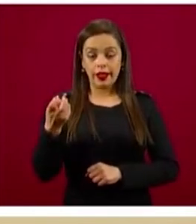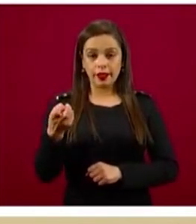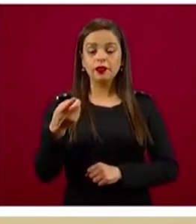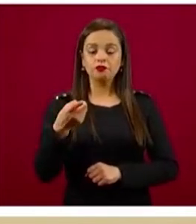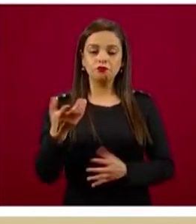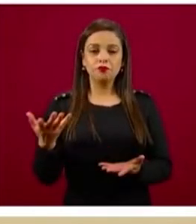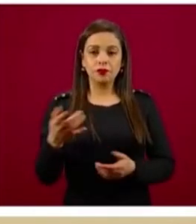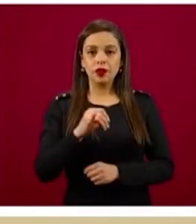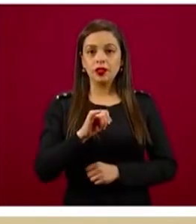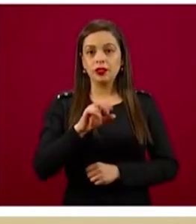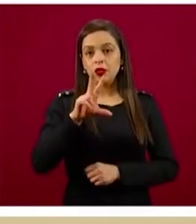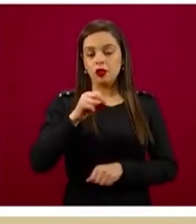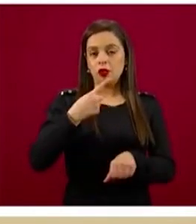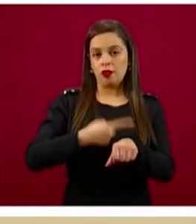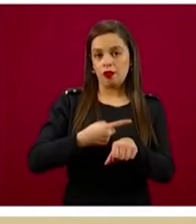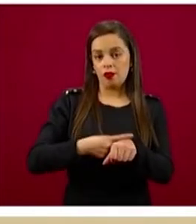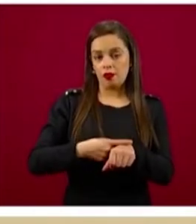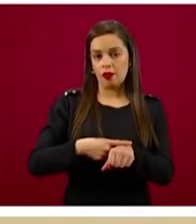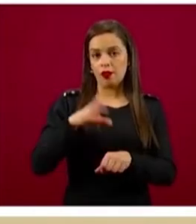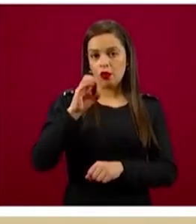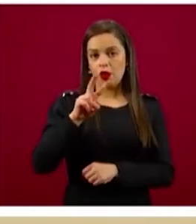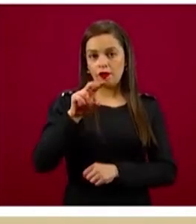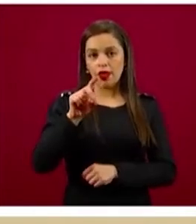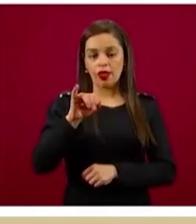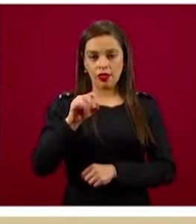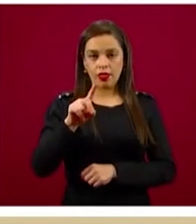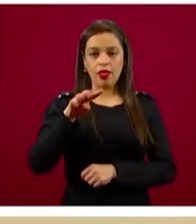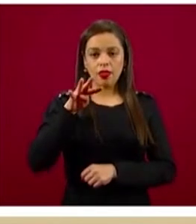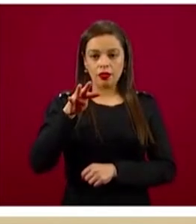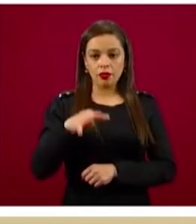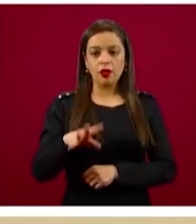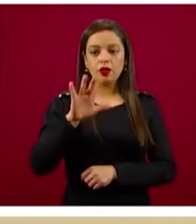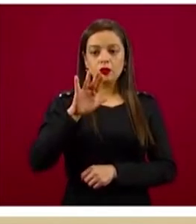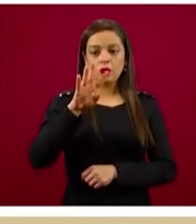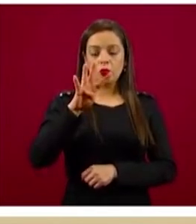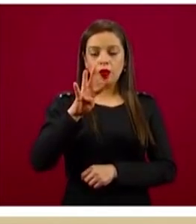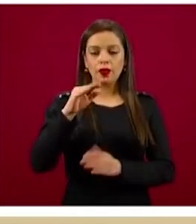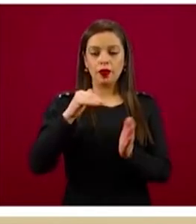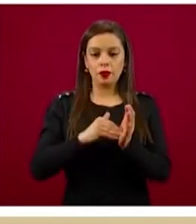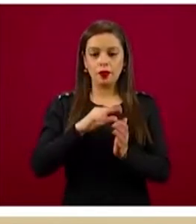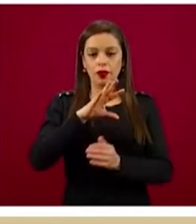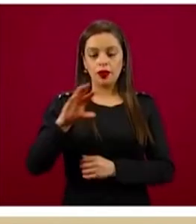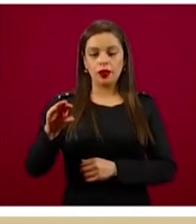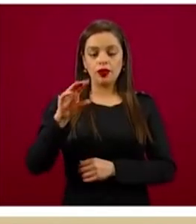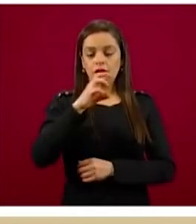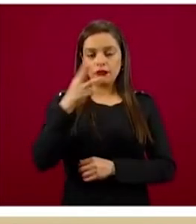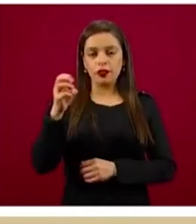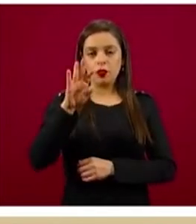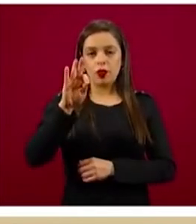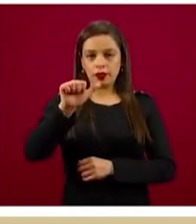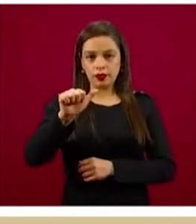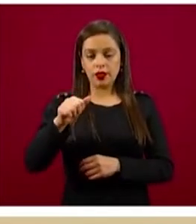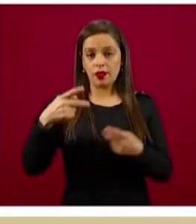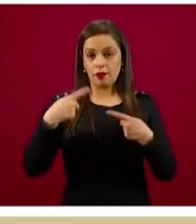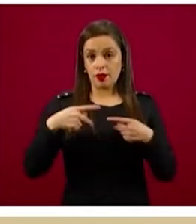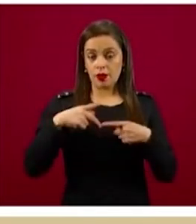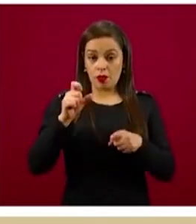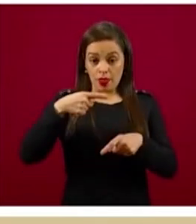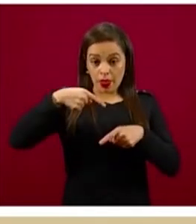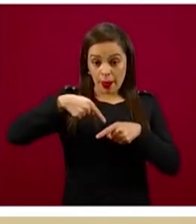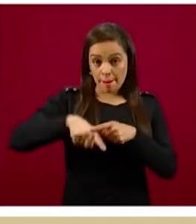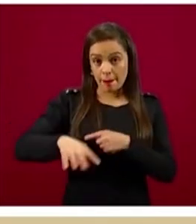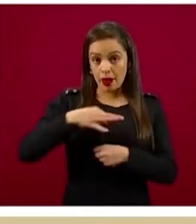caso de kobe 19 fueron 54 1.346 las personas que hasta el momento desde que inició la